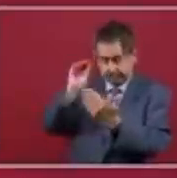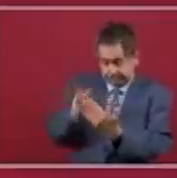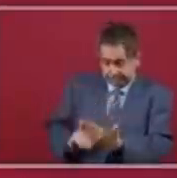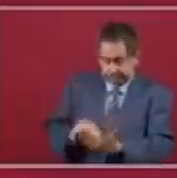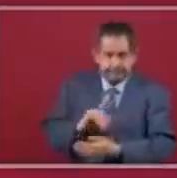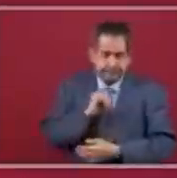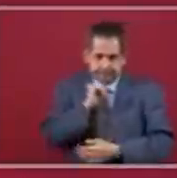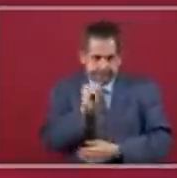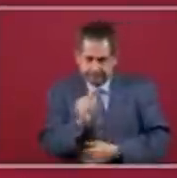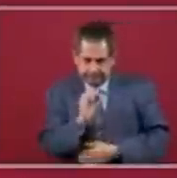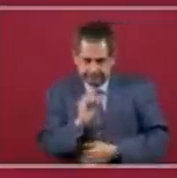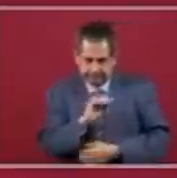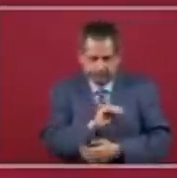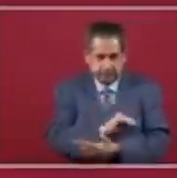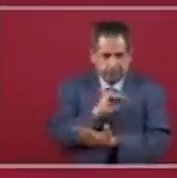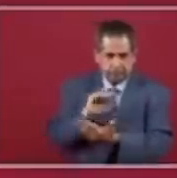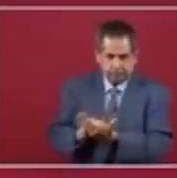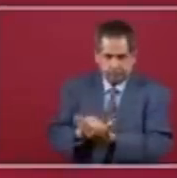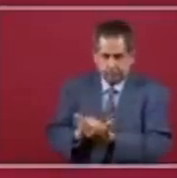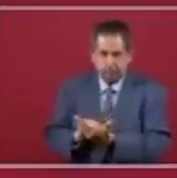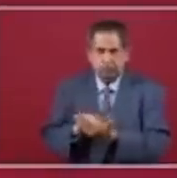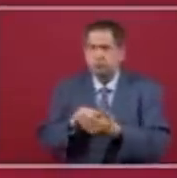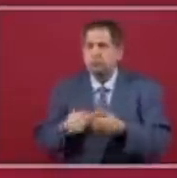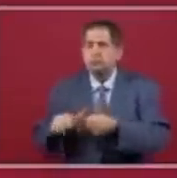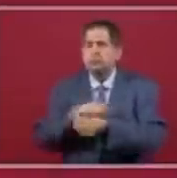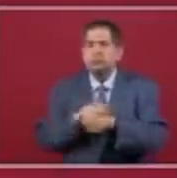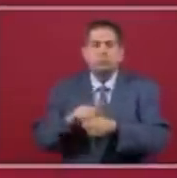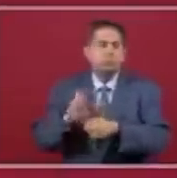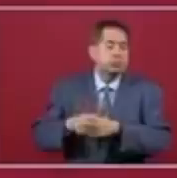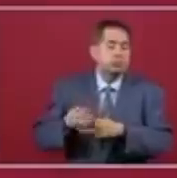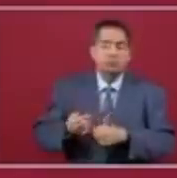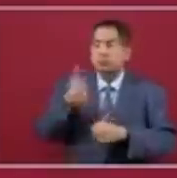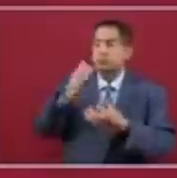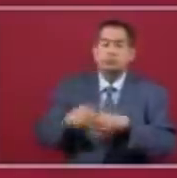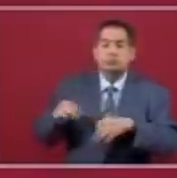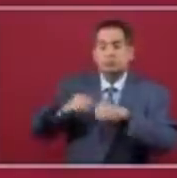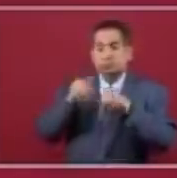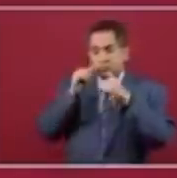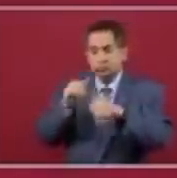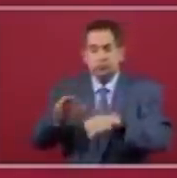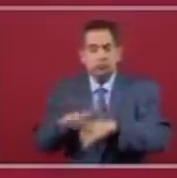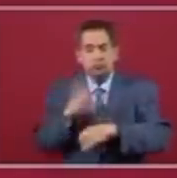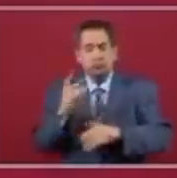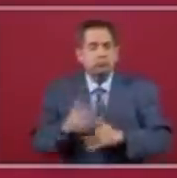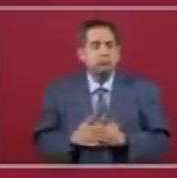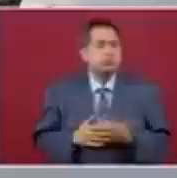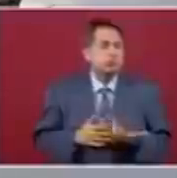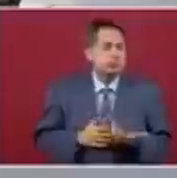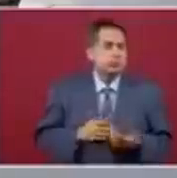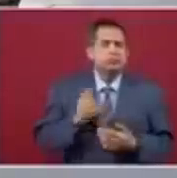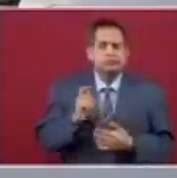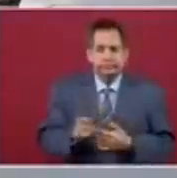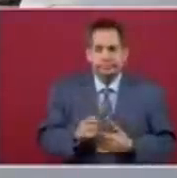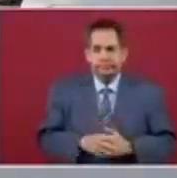las primeras regiones prioritarias porque se hizo